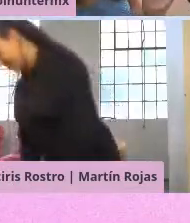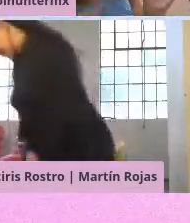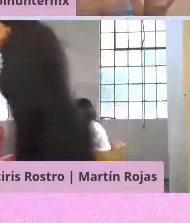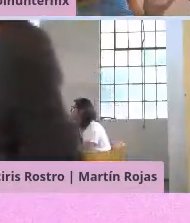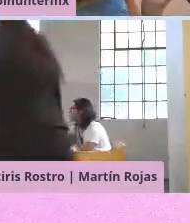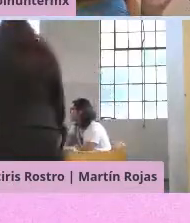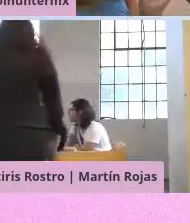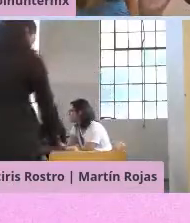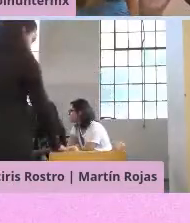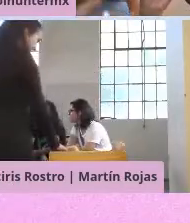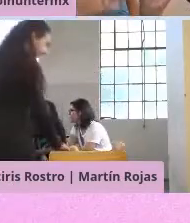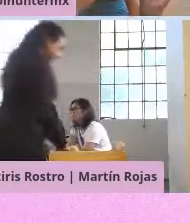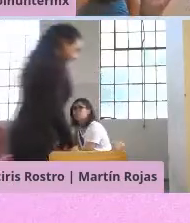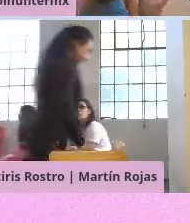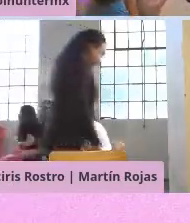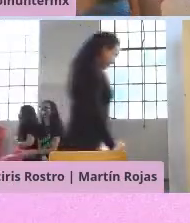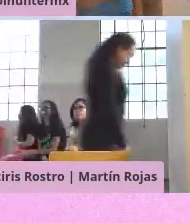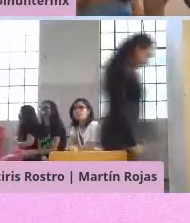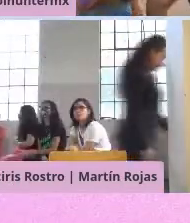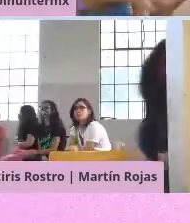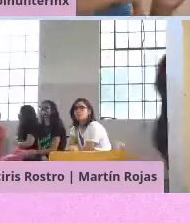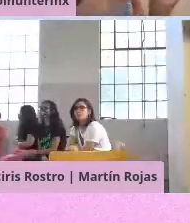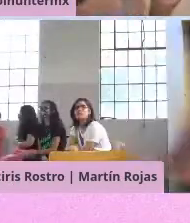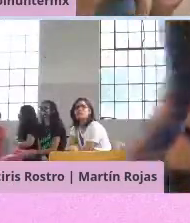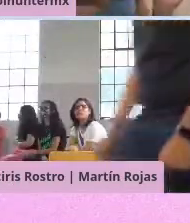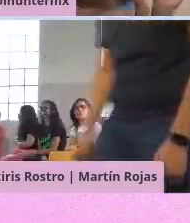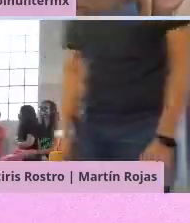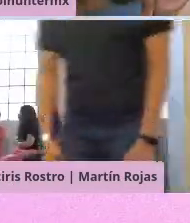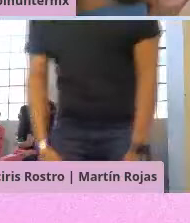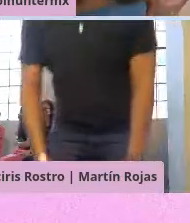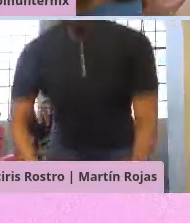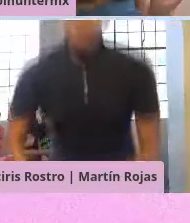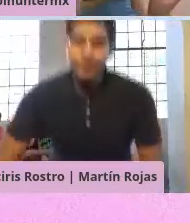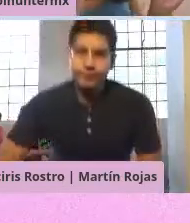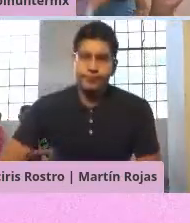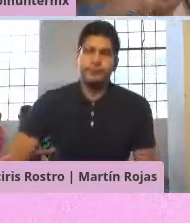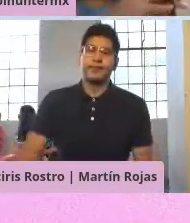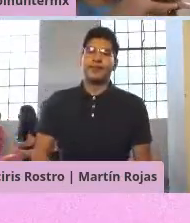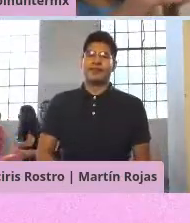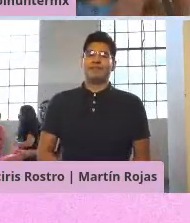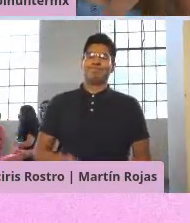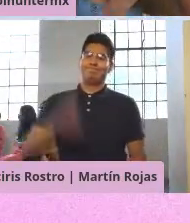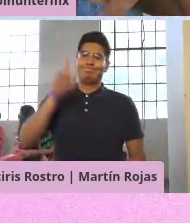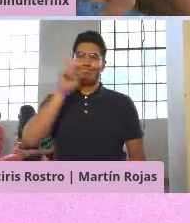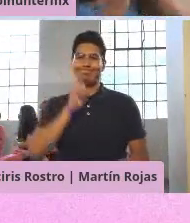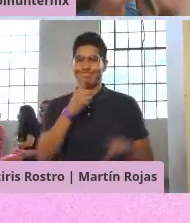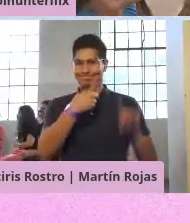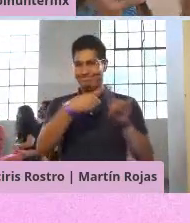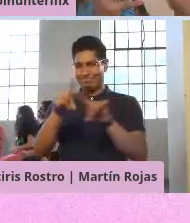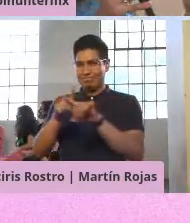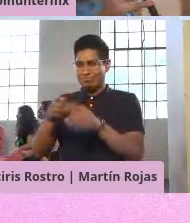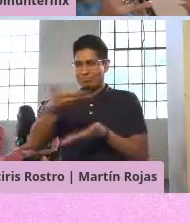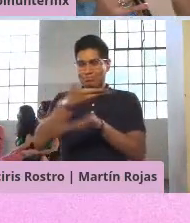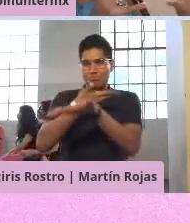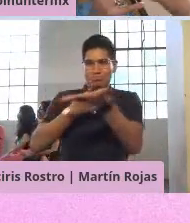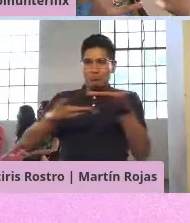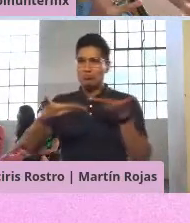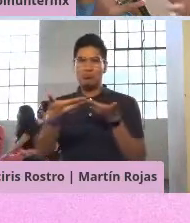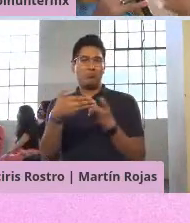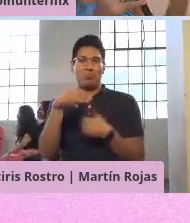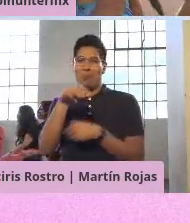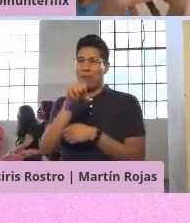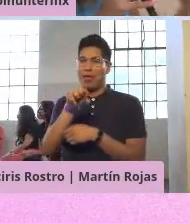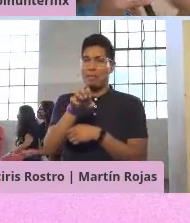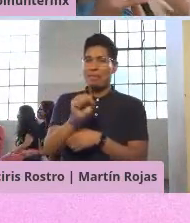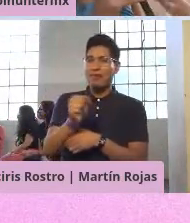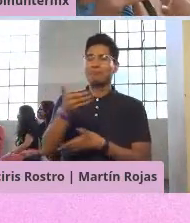brillantes y nos llevamos muy chido y platicamos y chismeamos y nos mandamos memes de gatitos y cosas así. Entonces, como que eso siento que